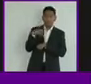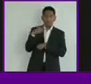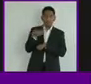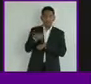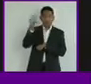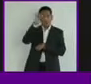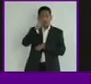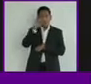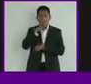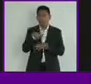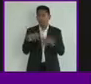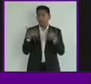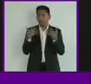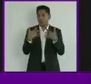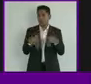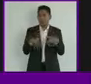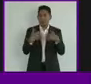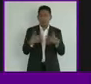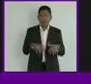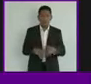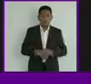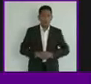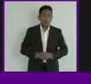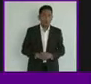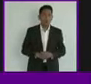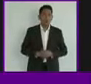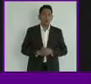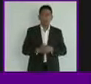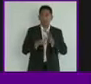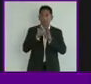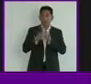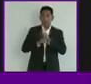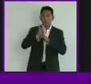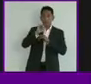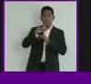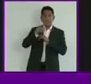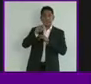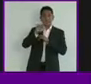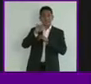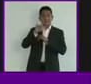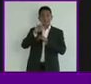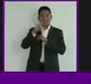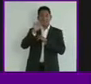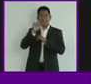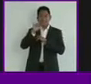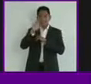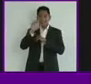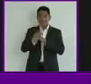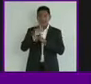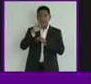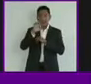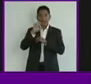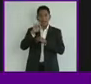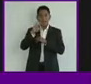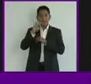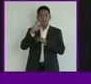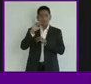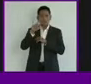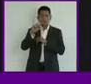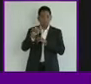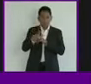lo mejor no lo dicen conceptualmente, es decir, las dos palabras, inteligencia emocional, pero todos están partiendo de tener inteligencia emocional. Te felicito, Amaya, ¿no? Por